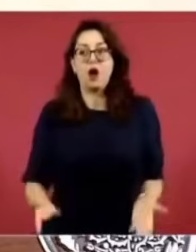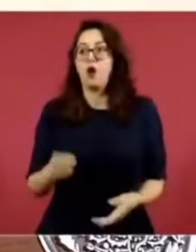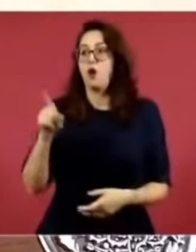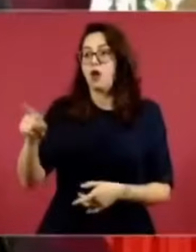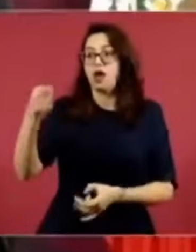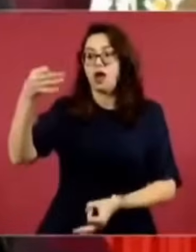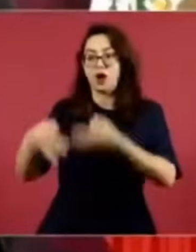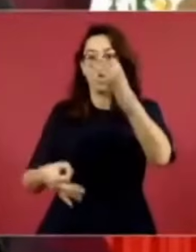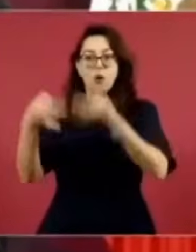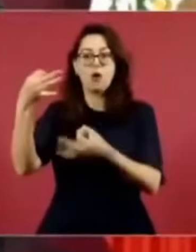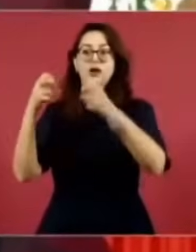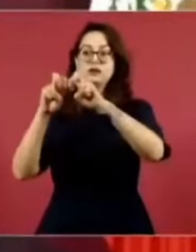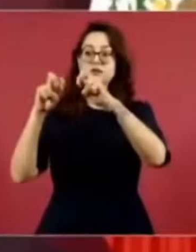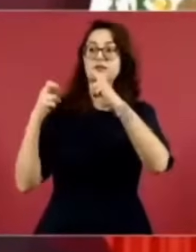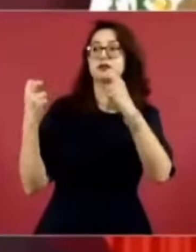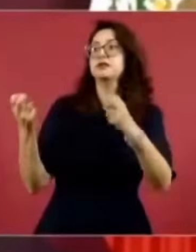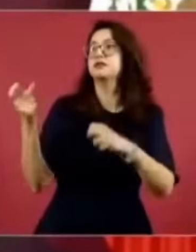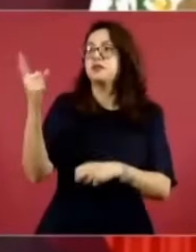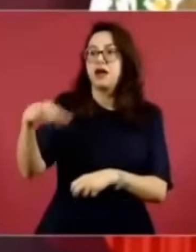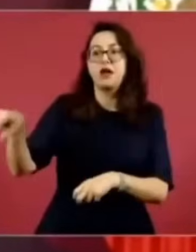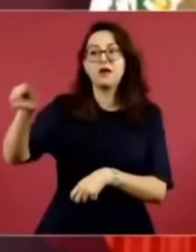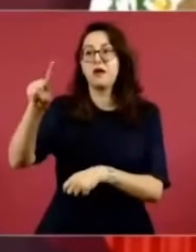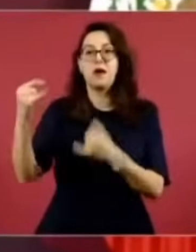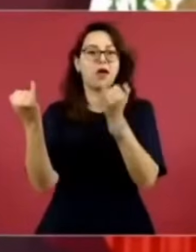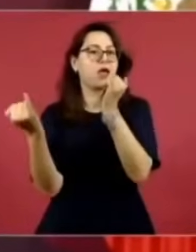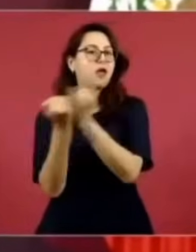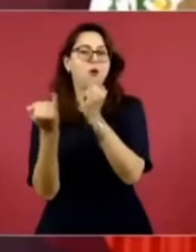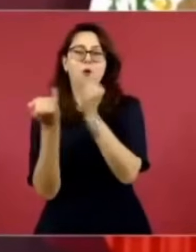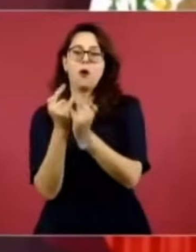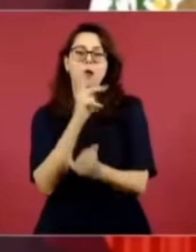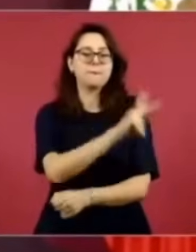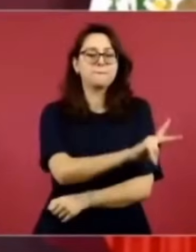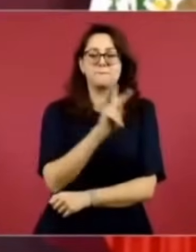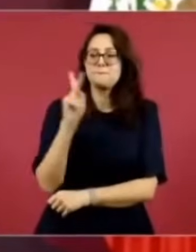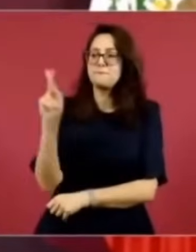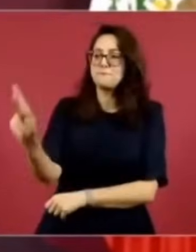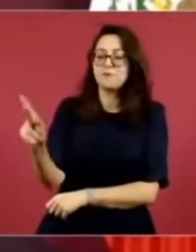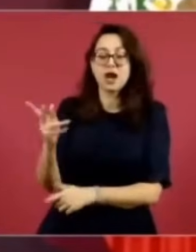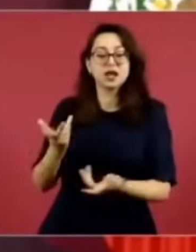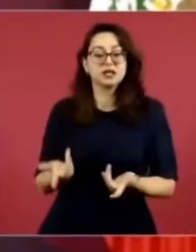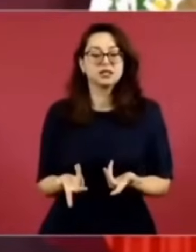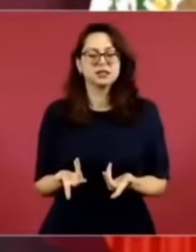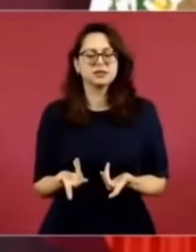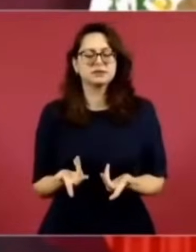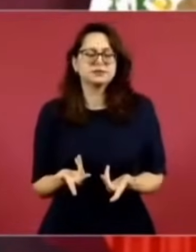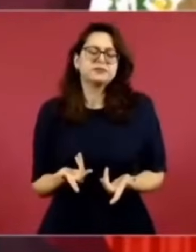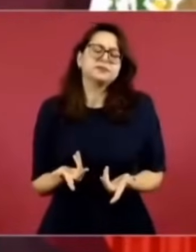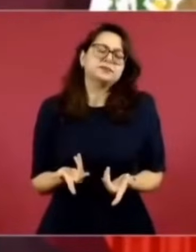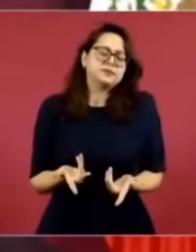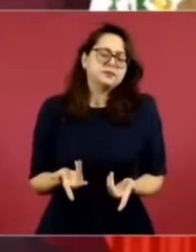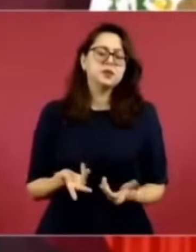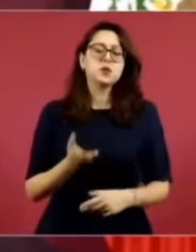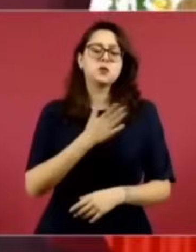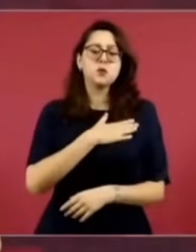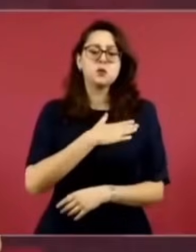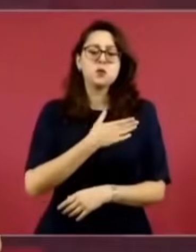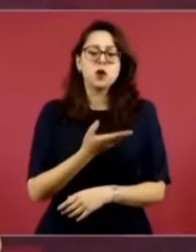Claro, los ministros tienen derecho, como todos,